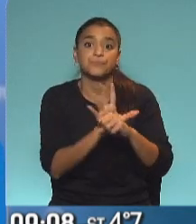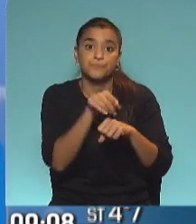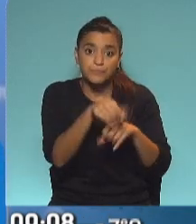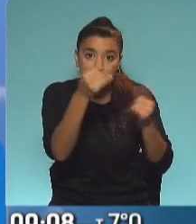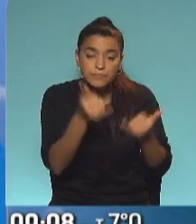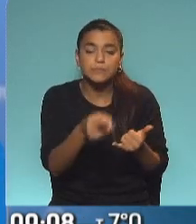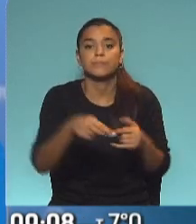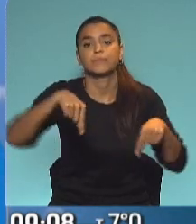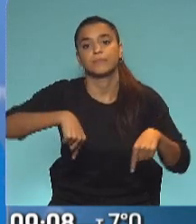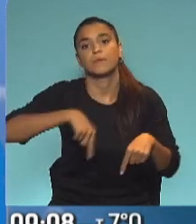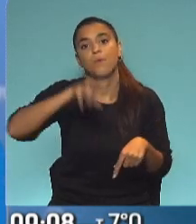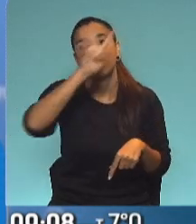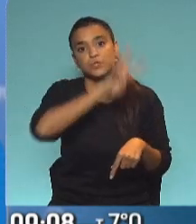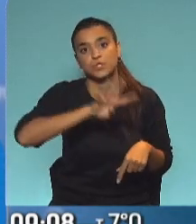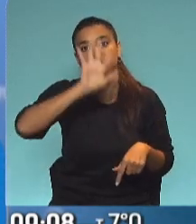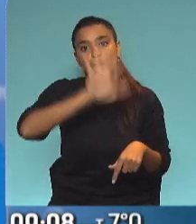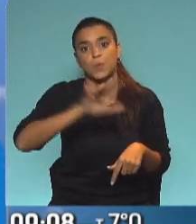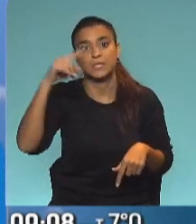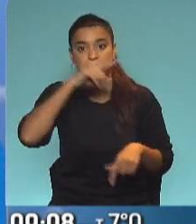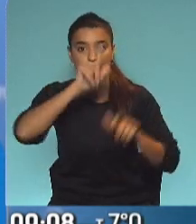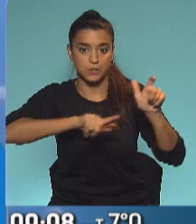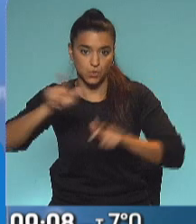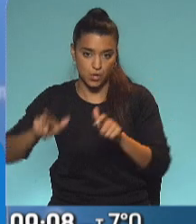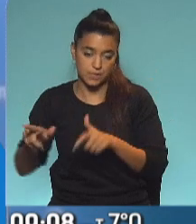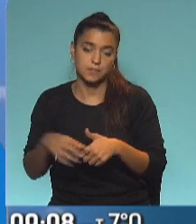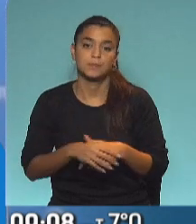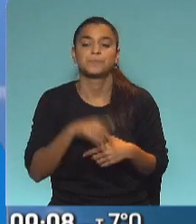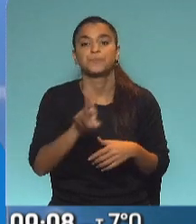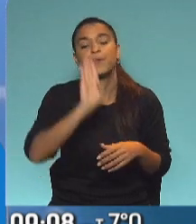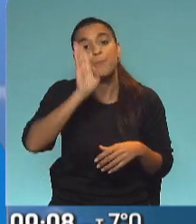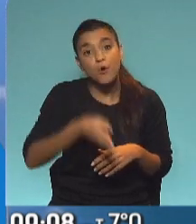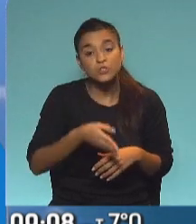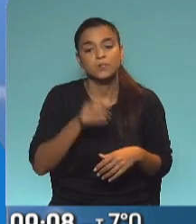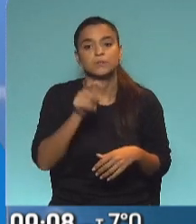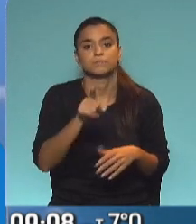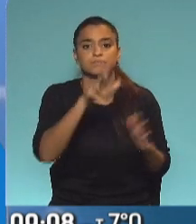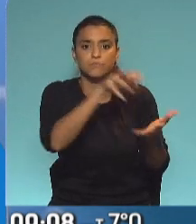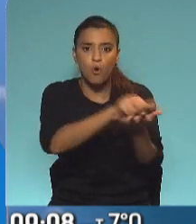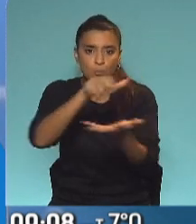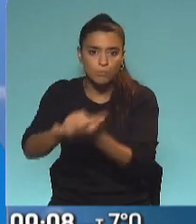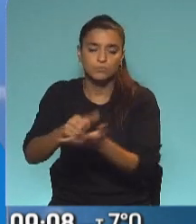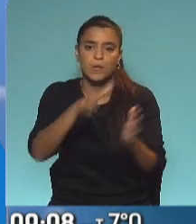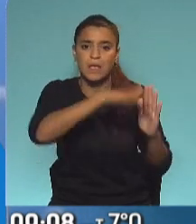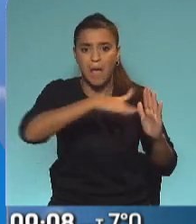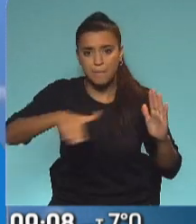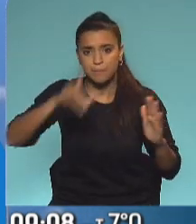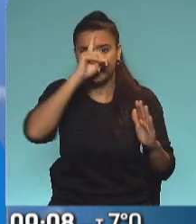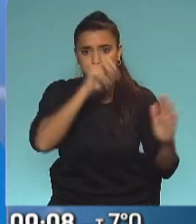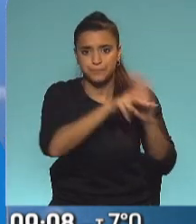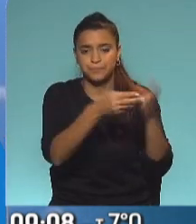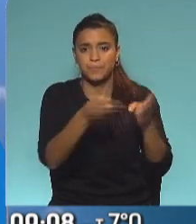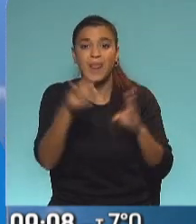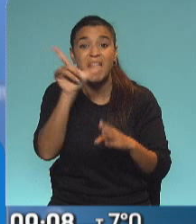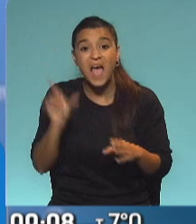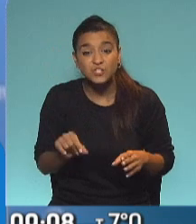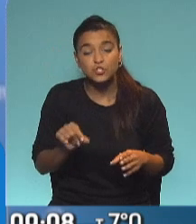actualmente tenemos 457 personas. El porcentaje de ocupación de camas de terapia intensiva a nivel